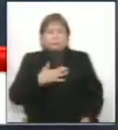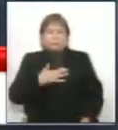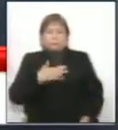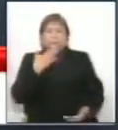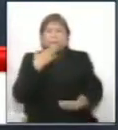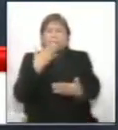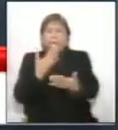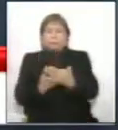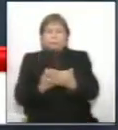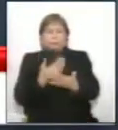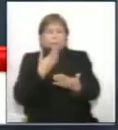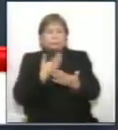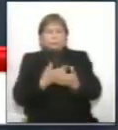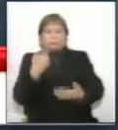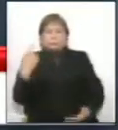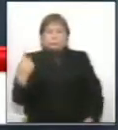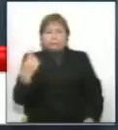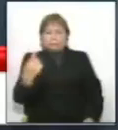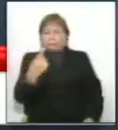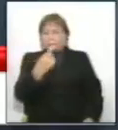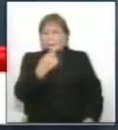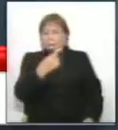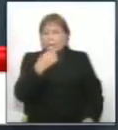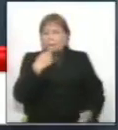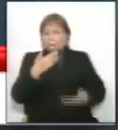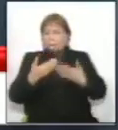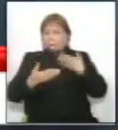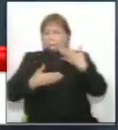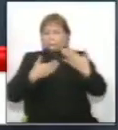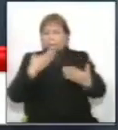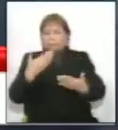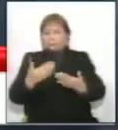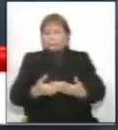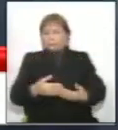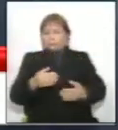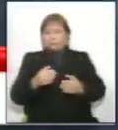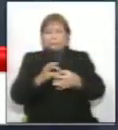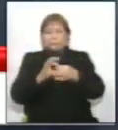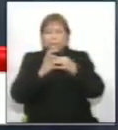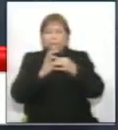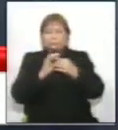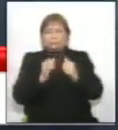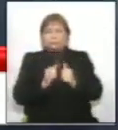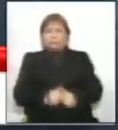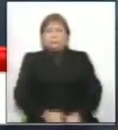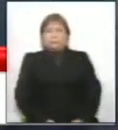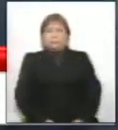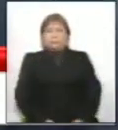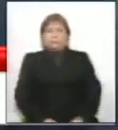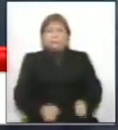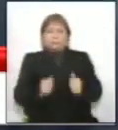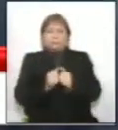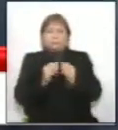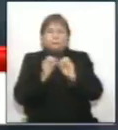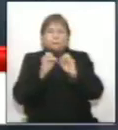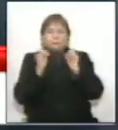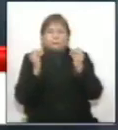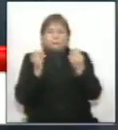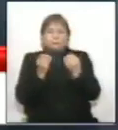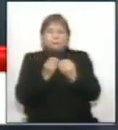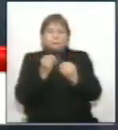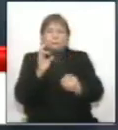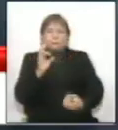agradecimiento a cada uno de los que han expresado la solidaridad con la organización política del